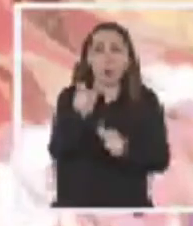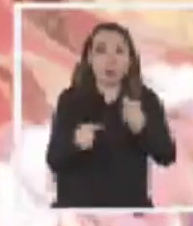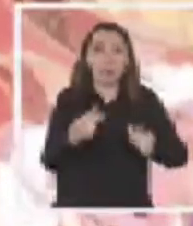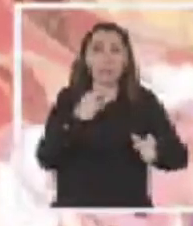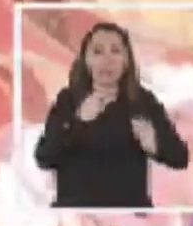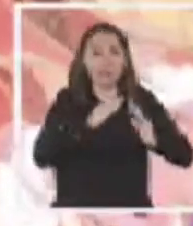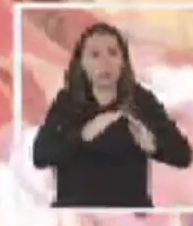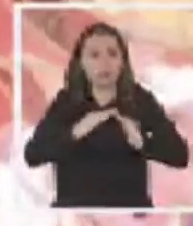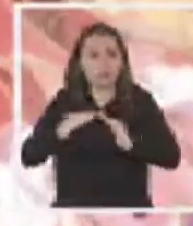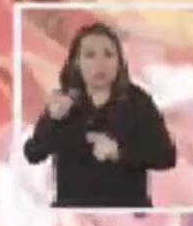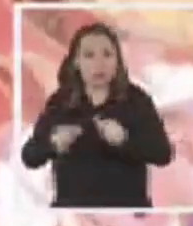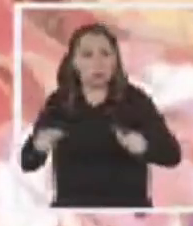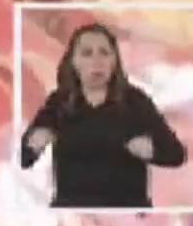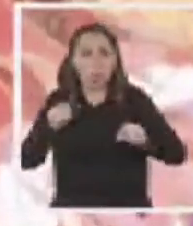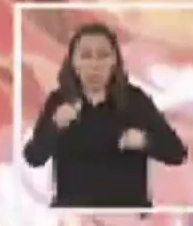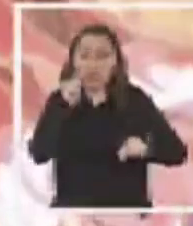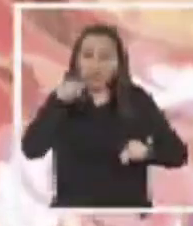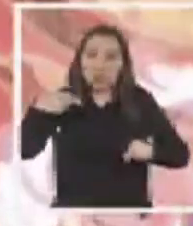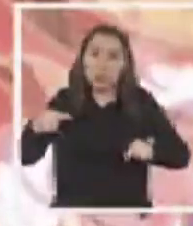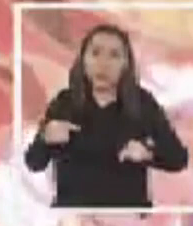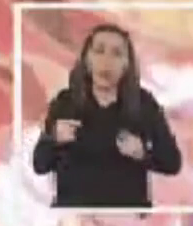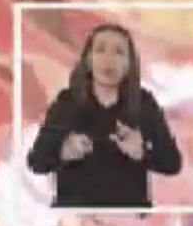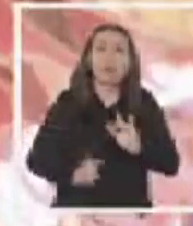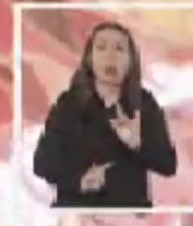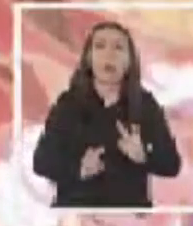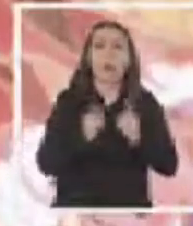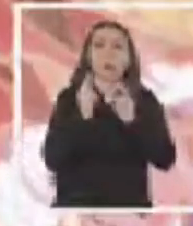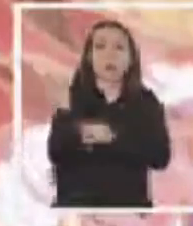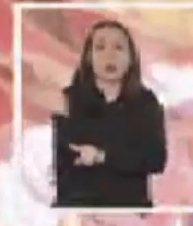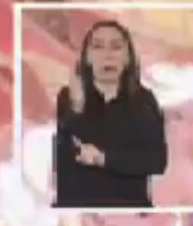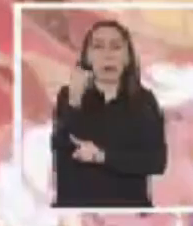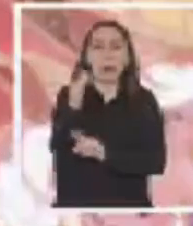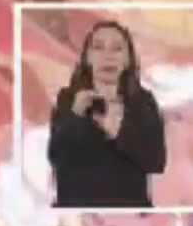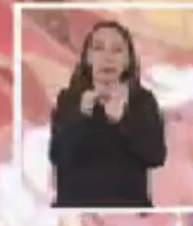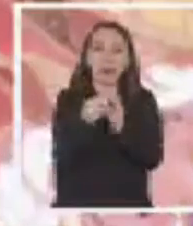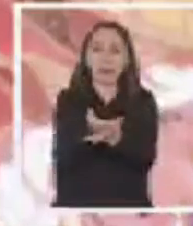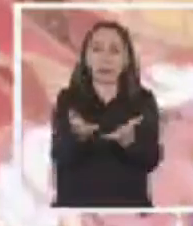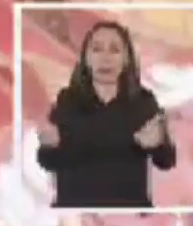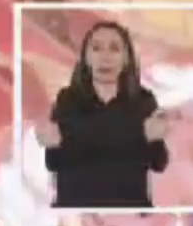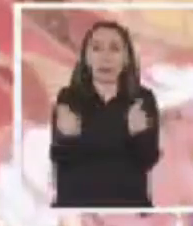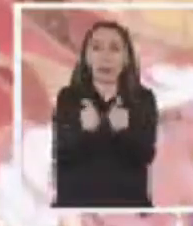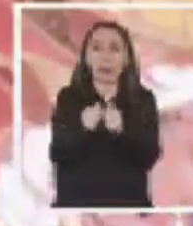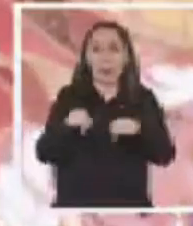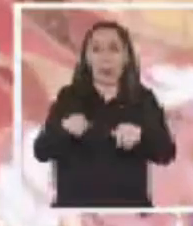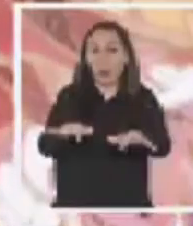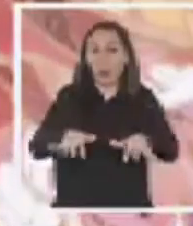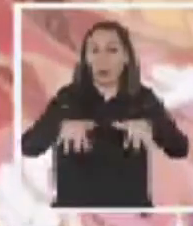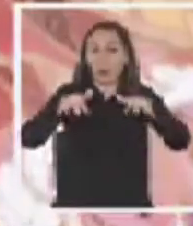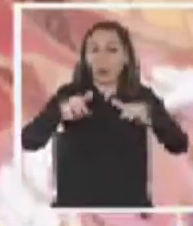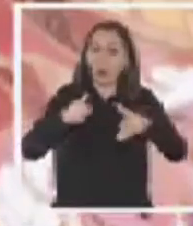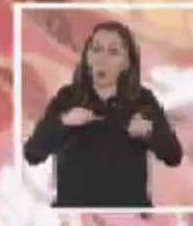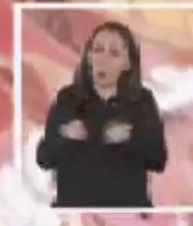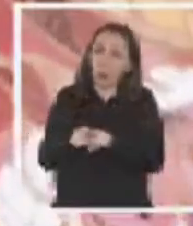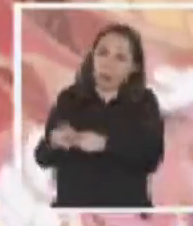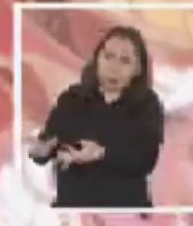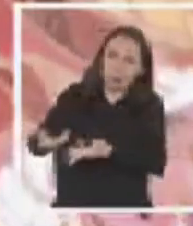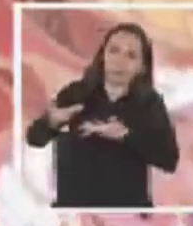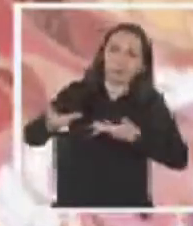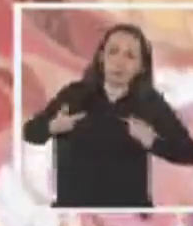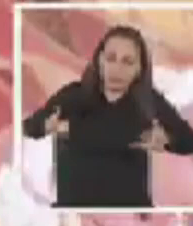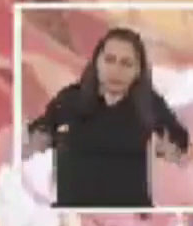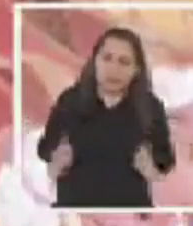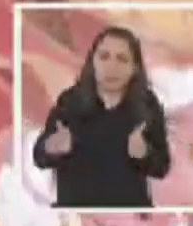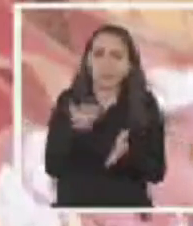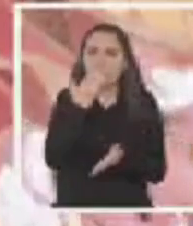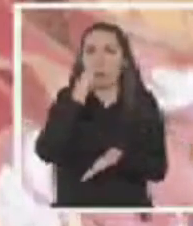pobladores y pobladoras que son quienes construyen día a día nuestra patria Muchísimas gracias a ustedes por acompañarnos hoy día por empujarnos a